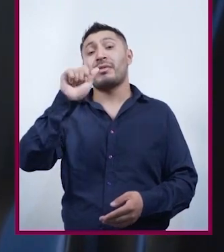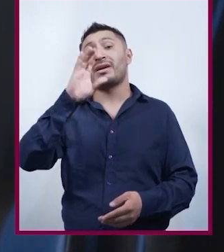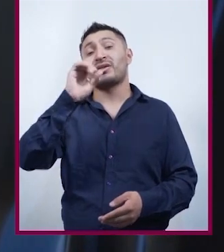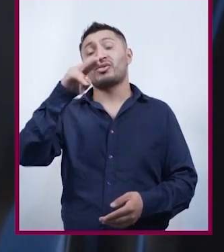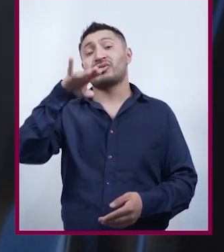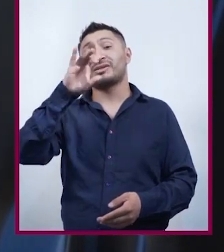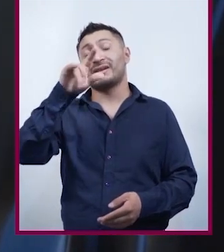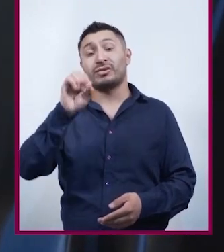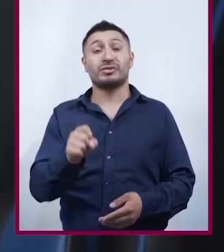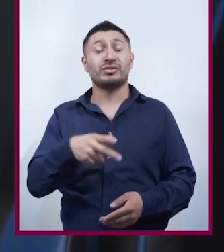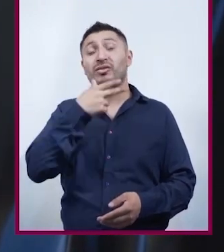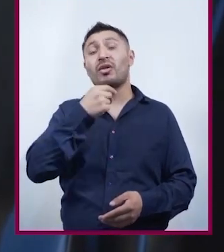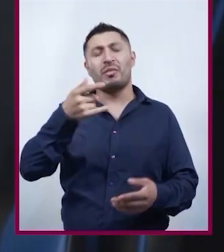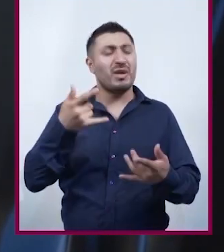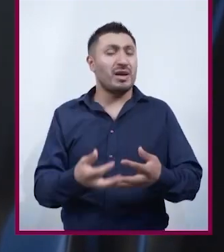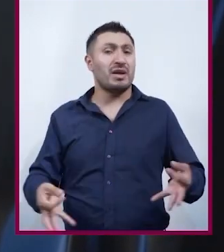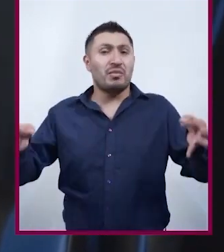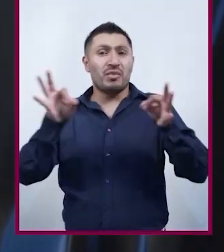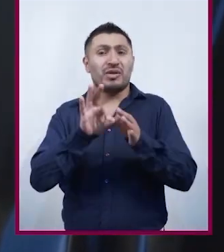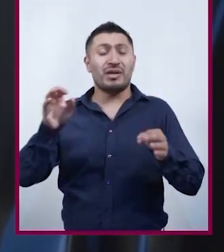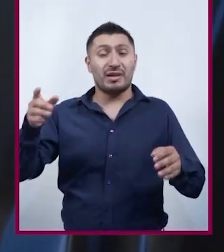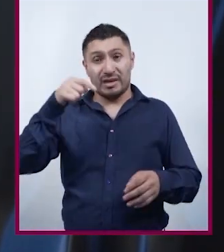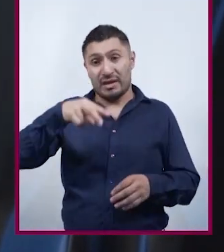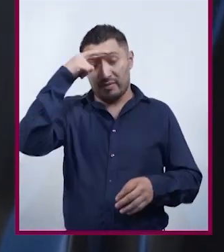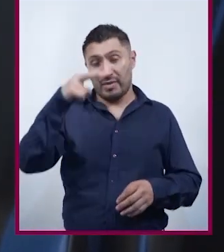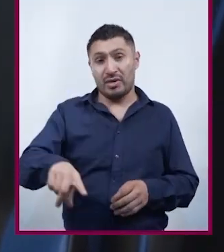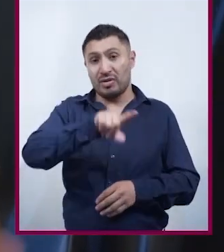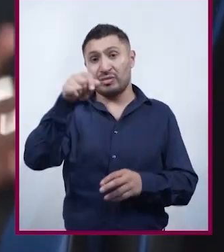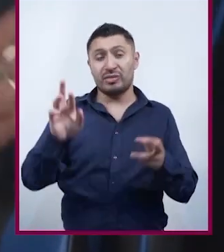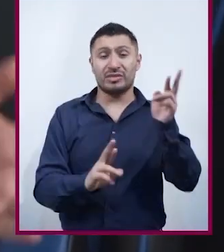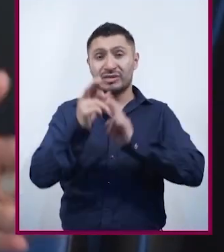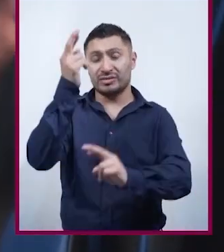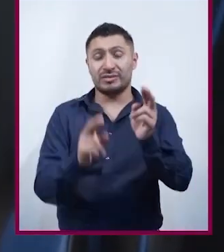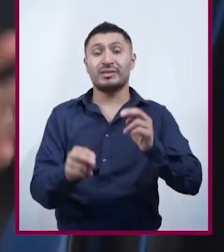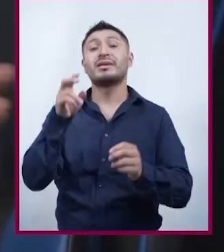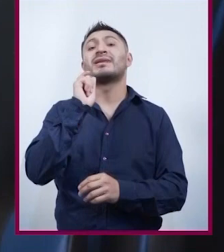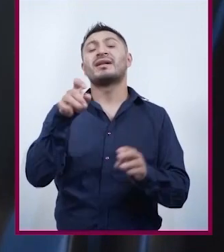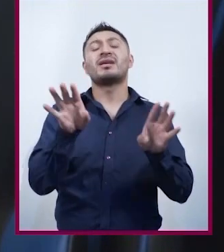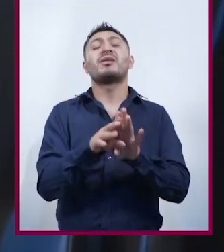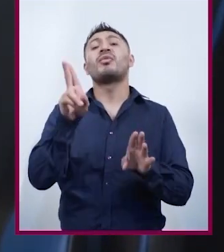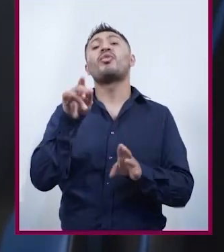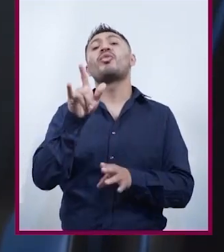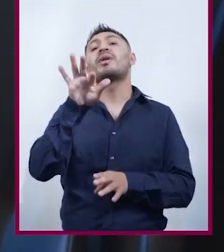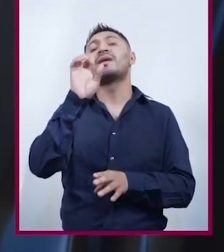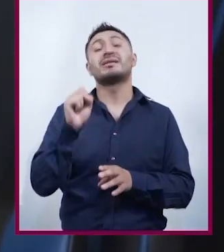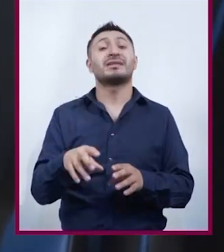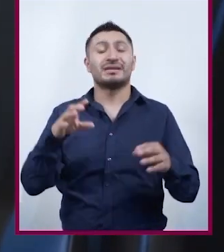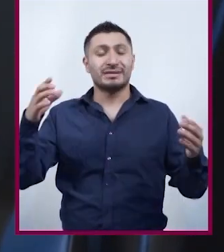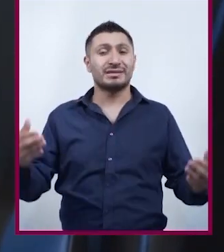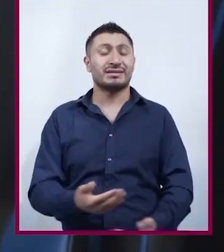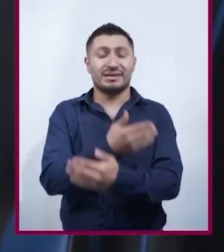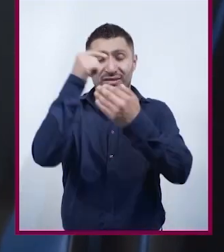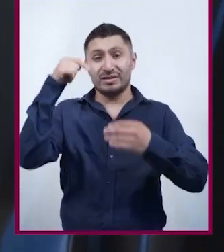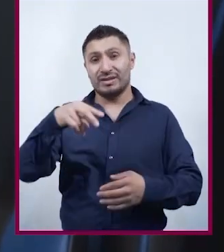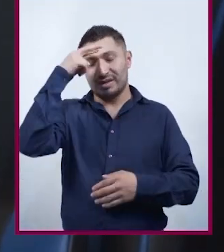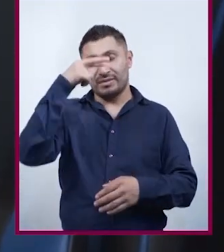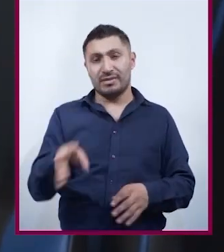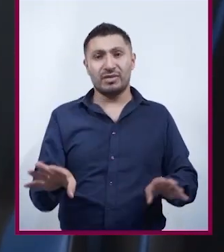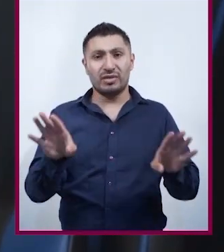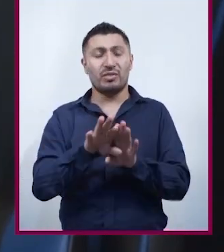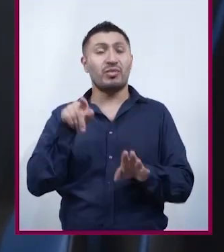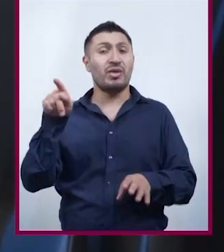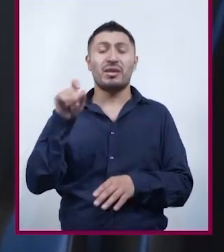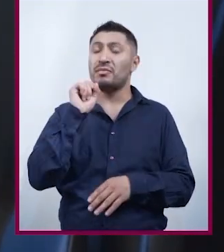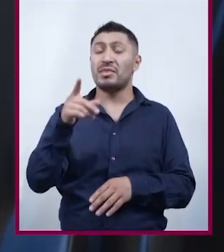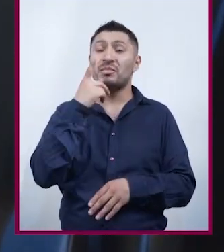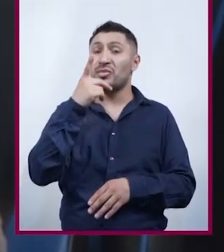el caudillo cultural de la nación en el México postrevolucionario, o bien el Ulises criollo, como él mismo se autonombró en uno de